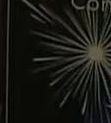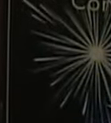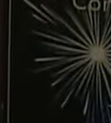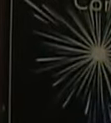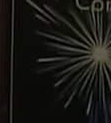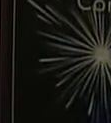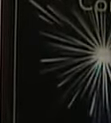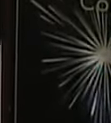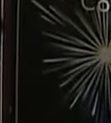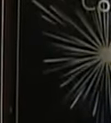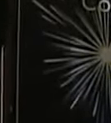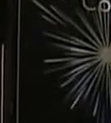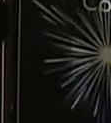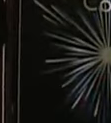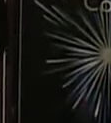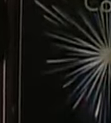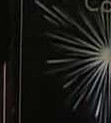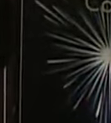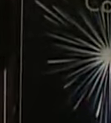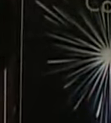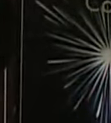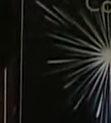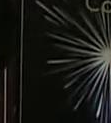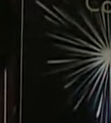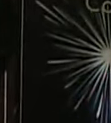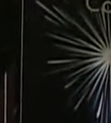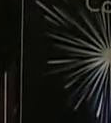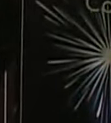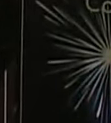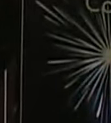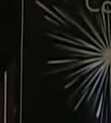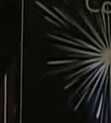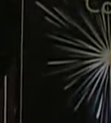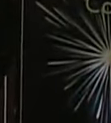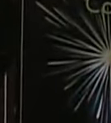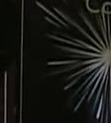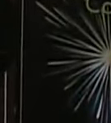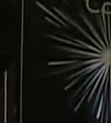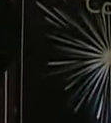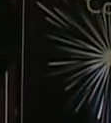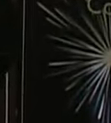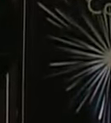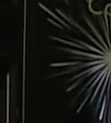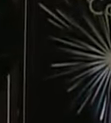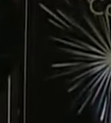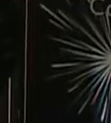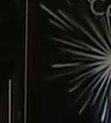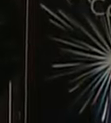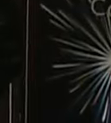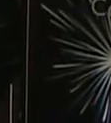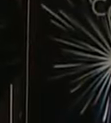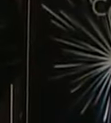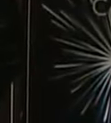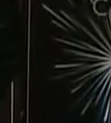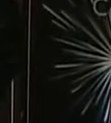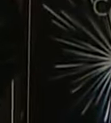noche ha sido muy divertida. Sí, muy divertida. Además, Matías Alonso ha estado también extraordinario. Y también, pues, la cantante ha estado muy